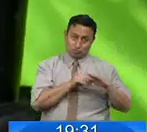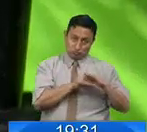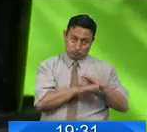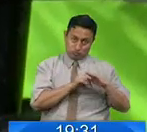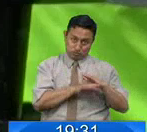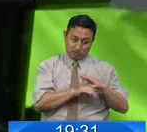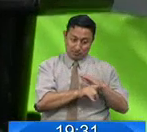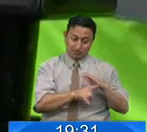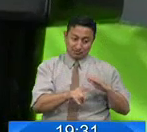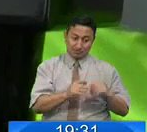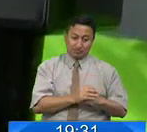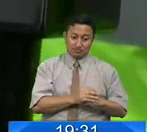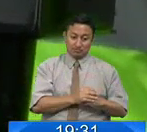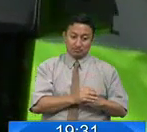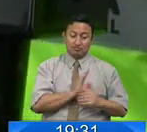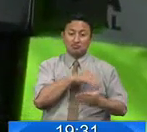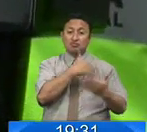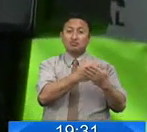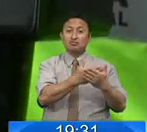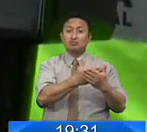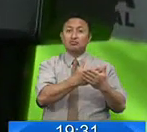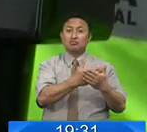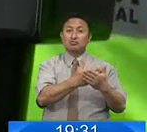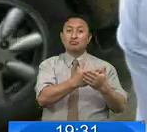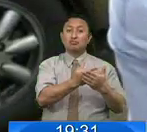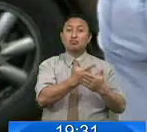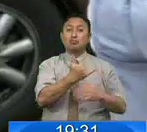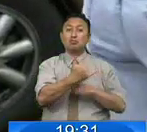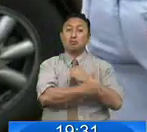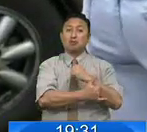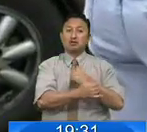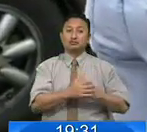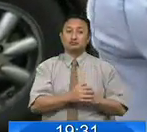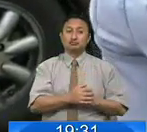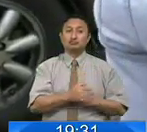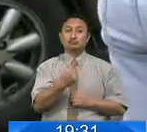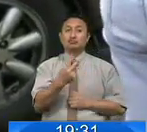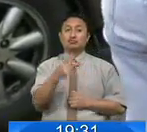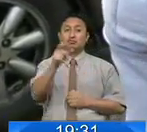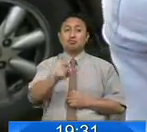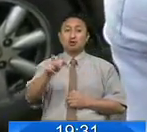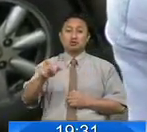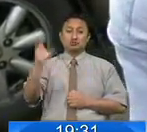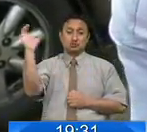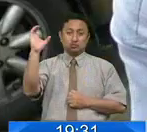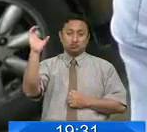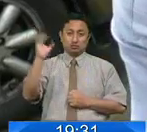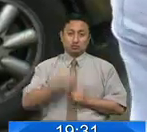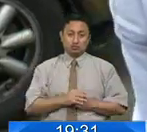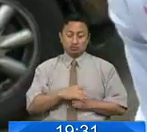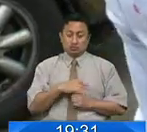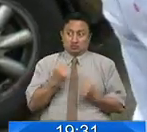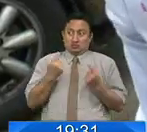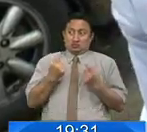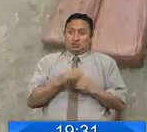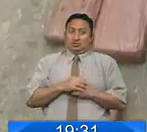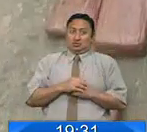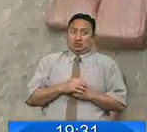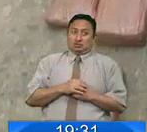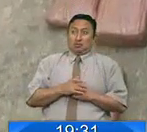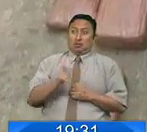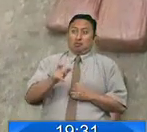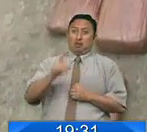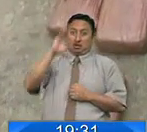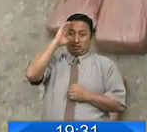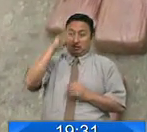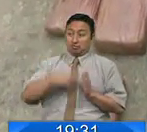tenía como destino un país vecino los dos ocupantes de nacionalidad colombiana parecían sorprenderse al momento que los agentes